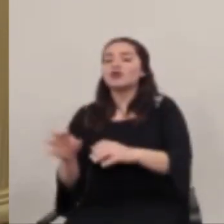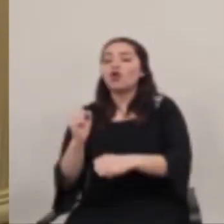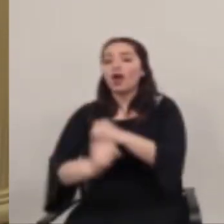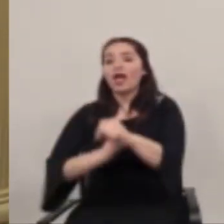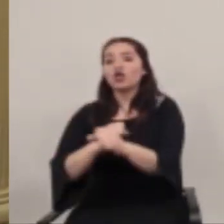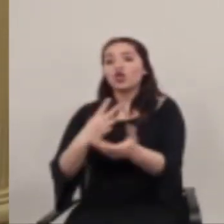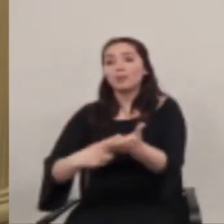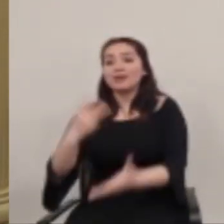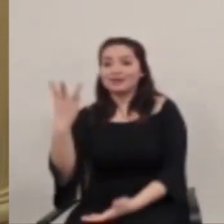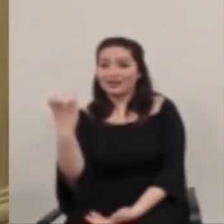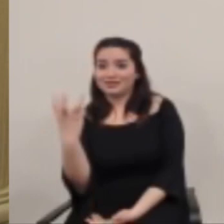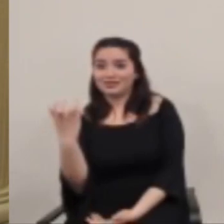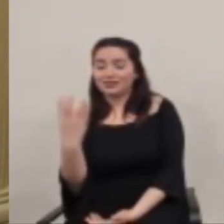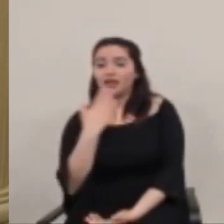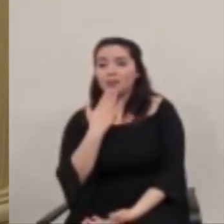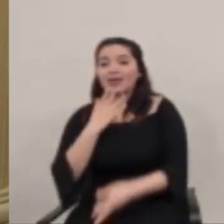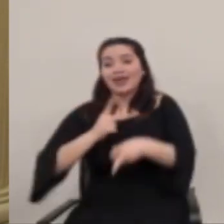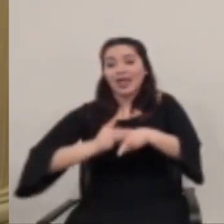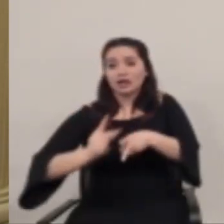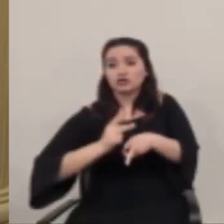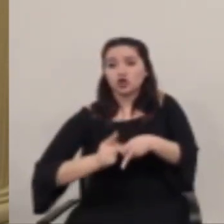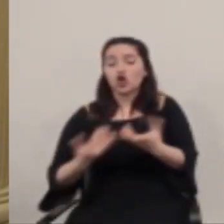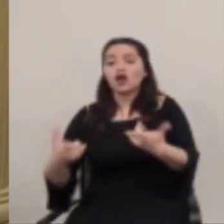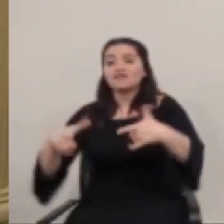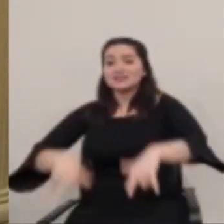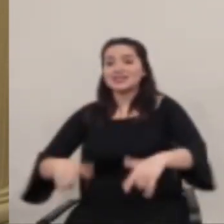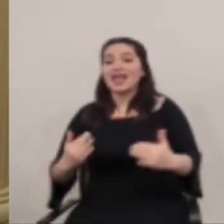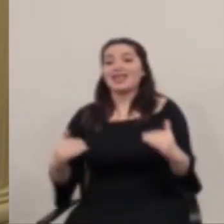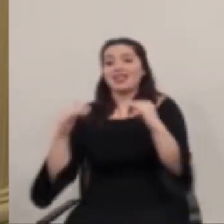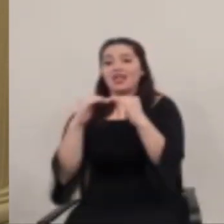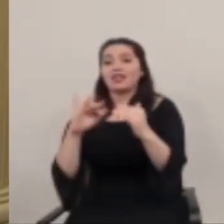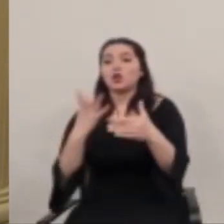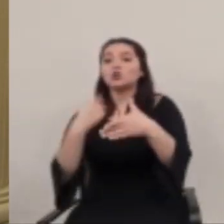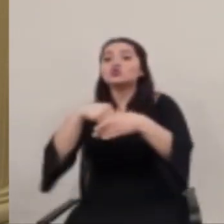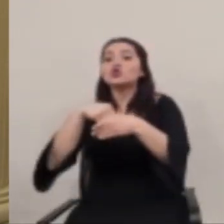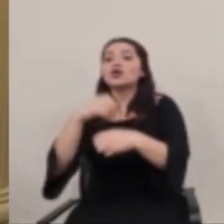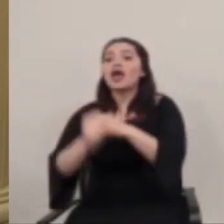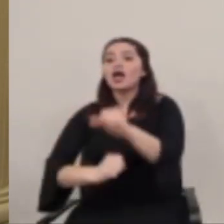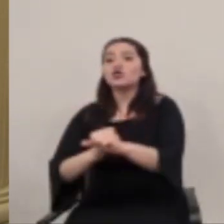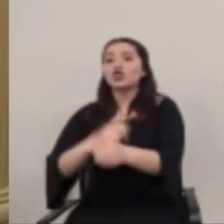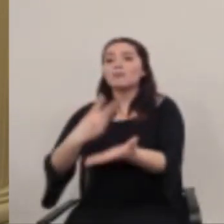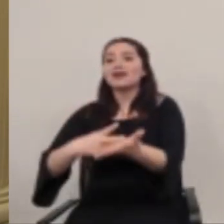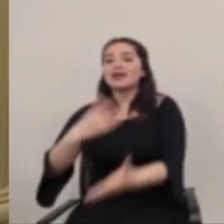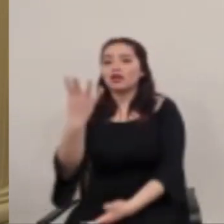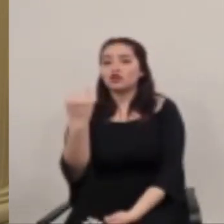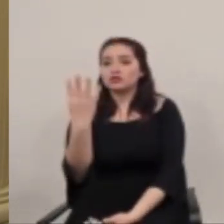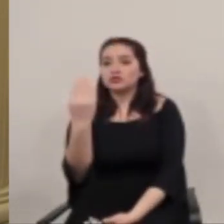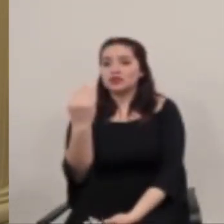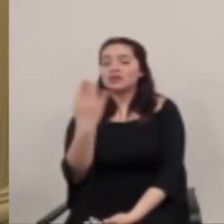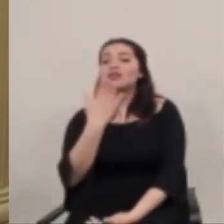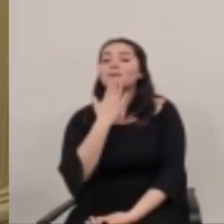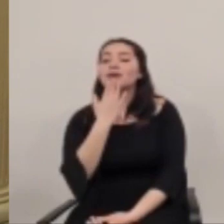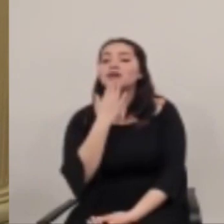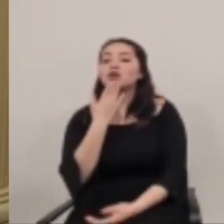2013, la creación de la Oficina de Equidad e Inclusión el año 2014 y la